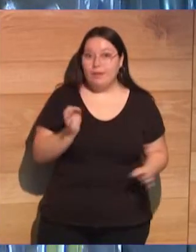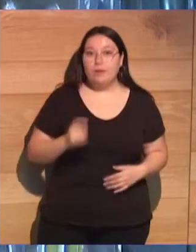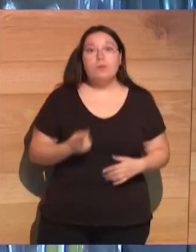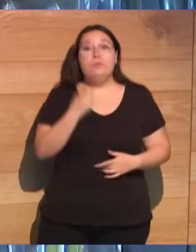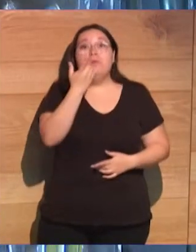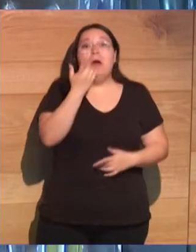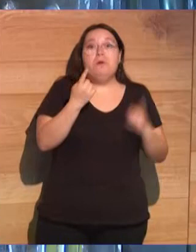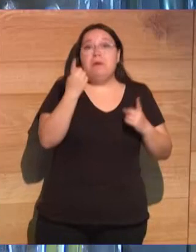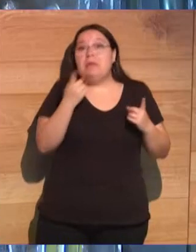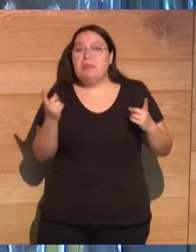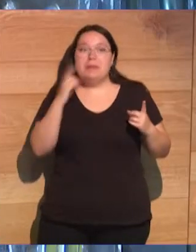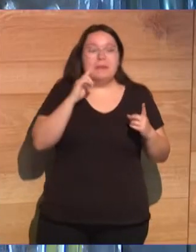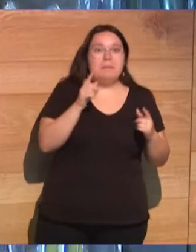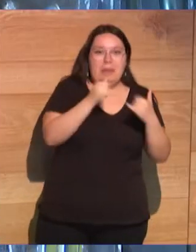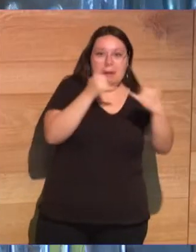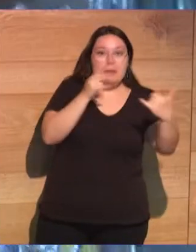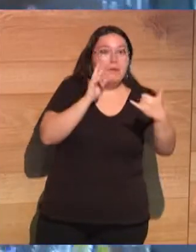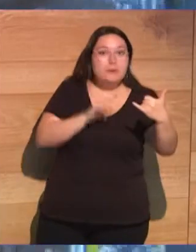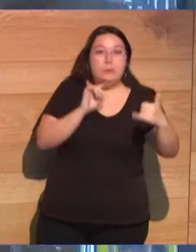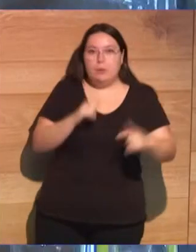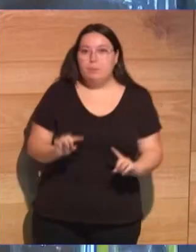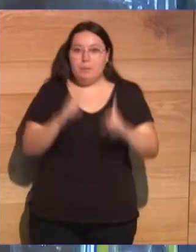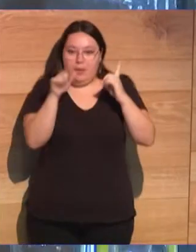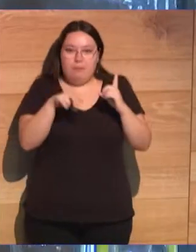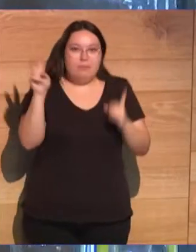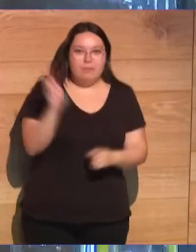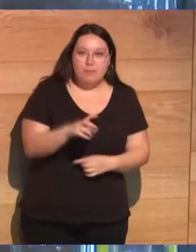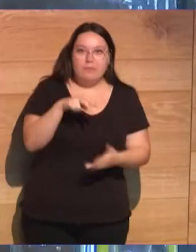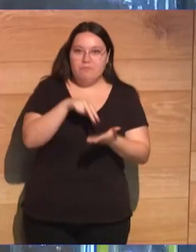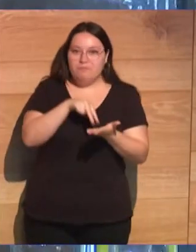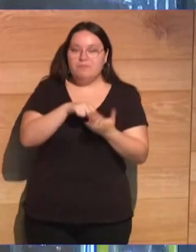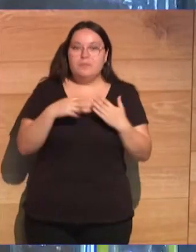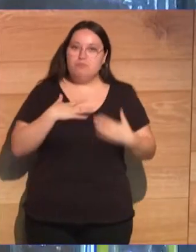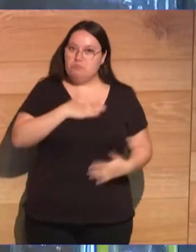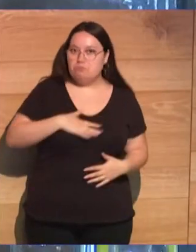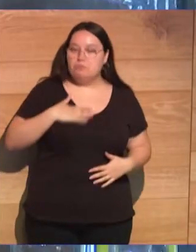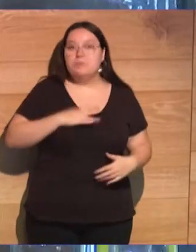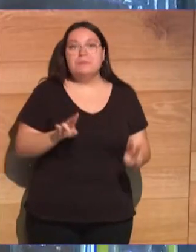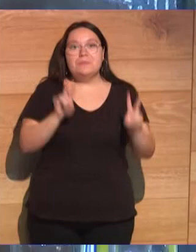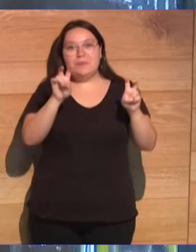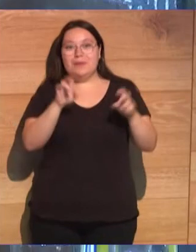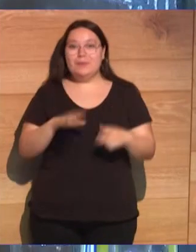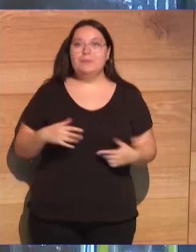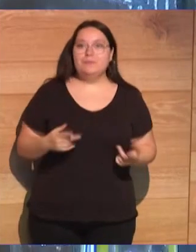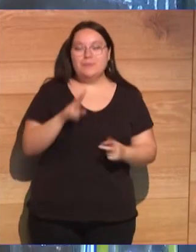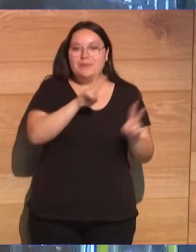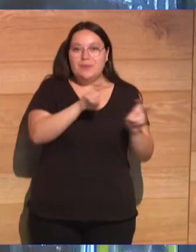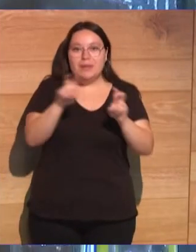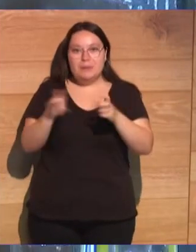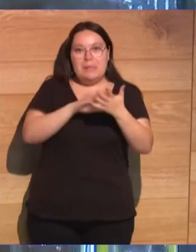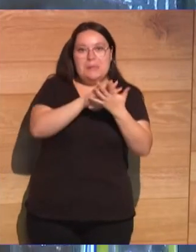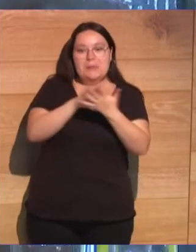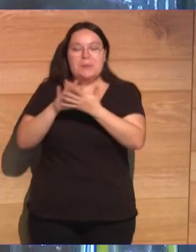alguna vez en streaming, pero no, es la primera vez que estoy aquí, o sea que encantada. Y respecto al tema, pues como dices, toca dos temáticas ahora mismo